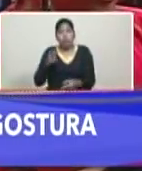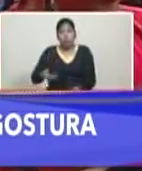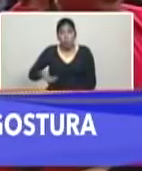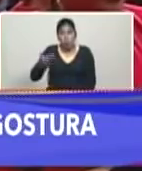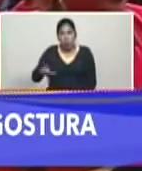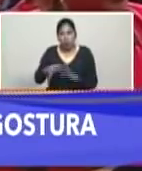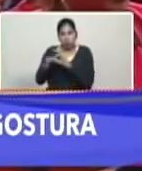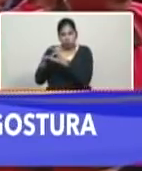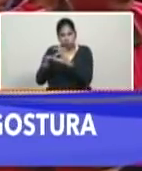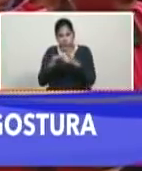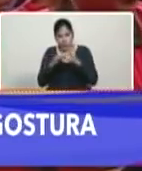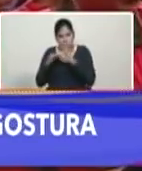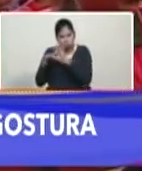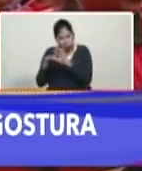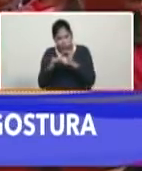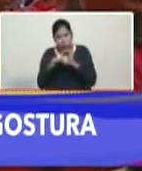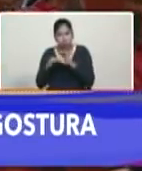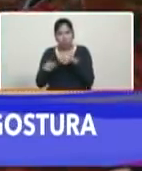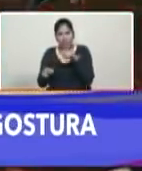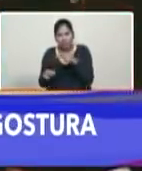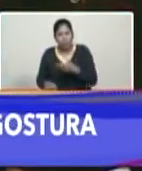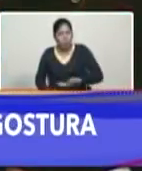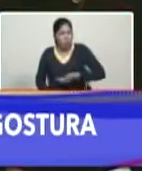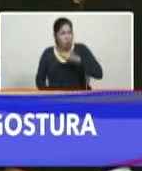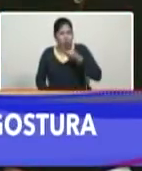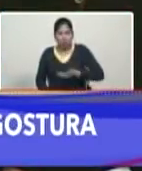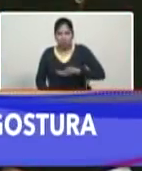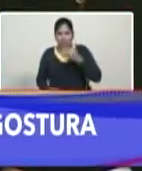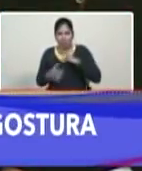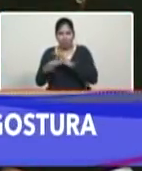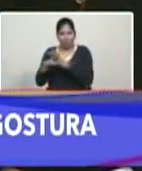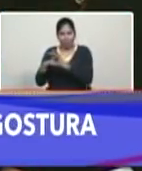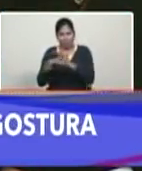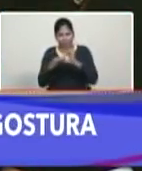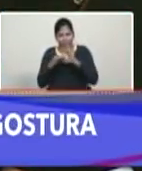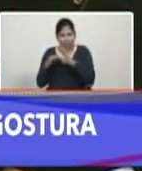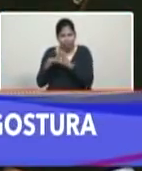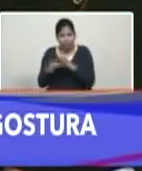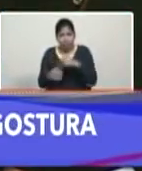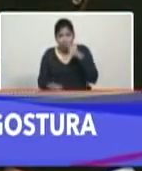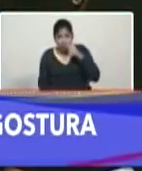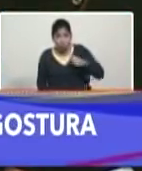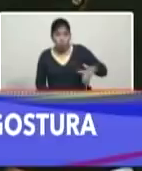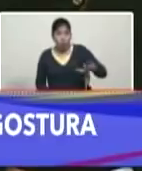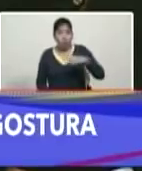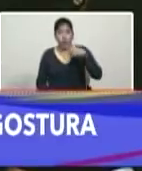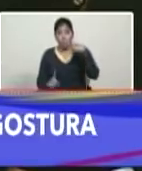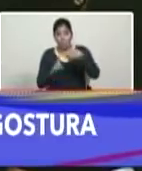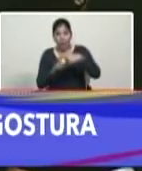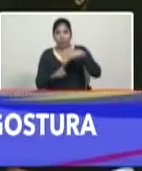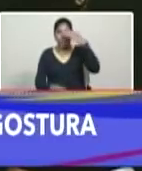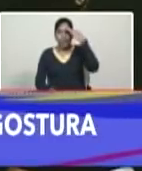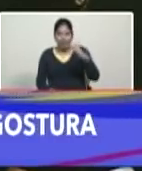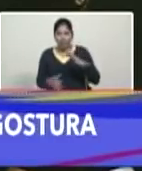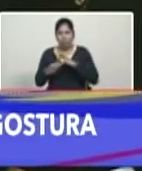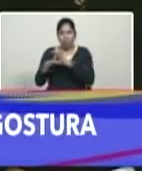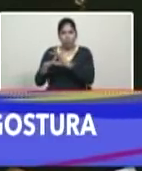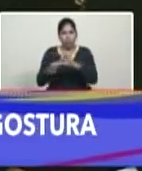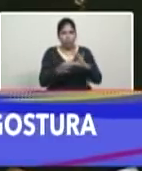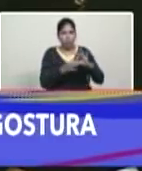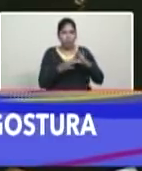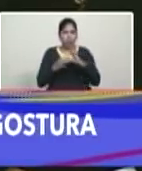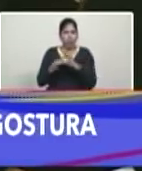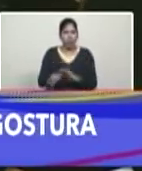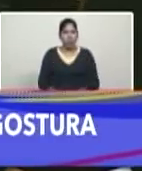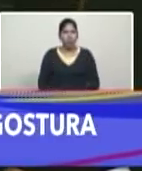popular. He allí la importancia de la unión del pueblo con su ejército, de la unión